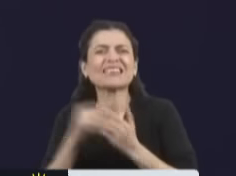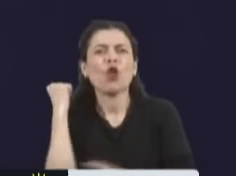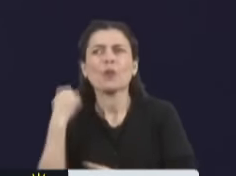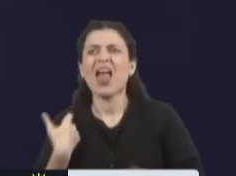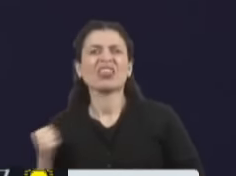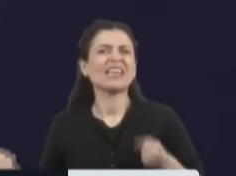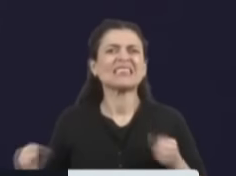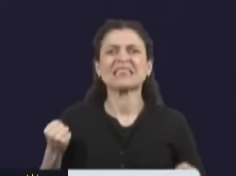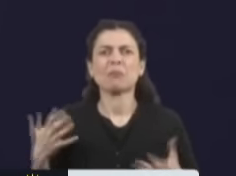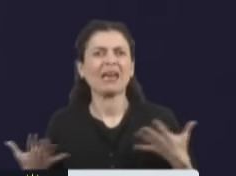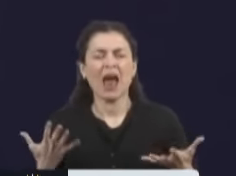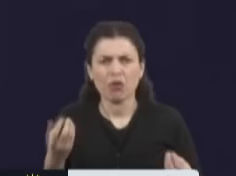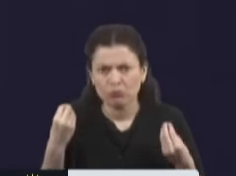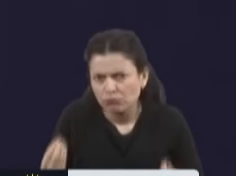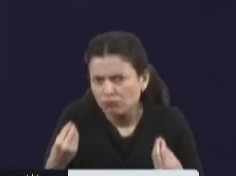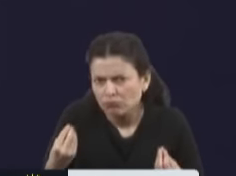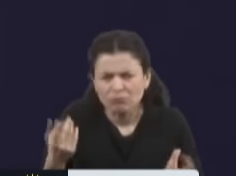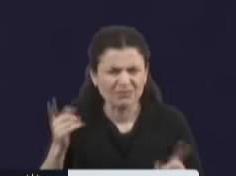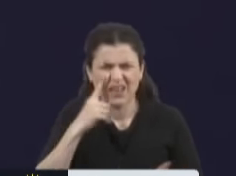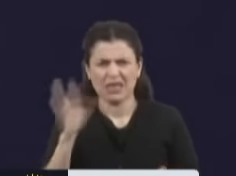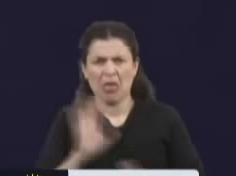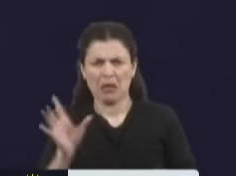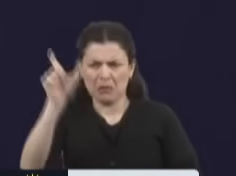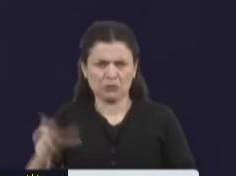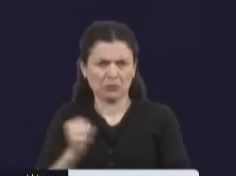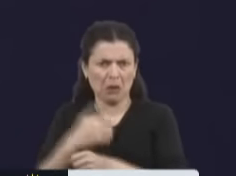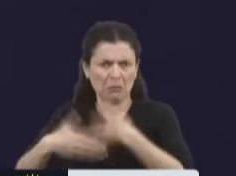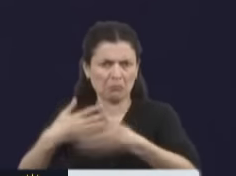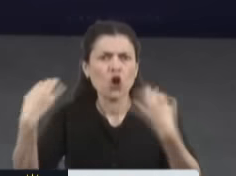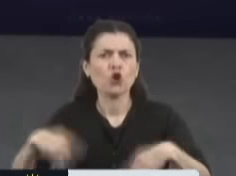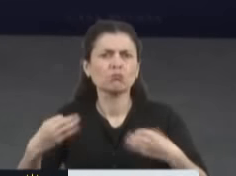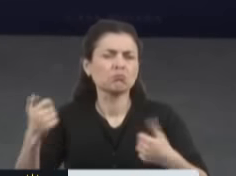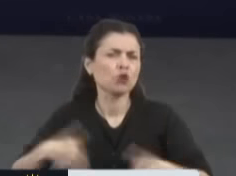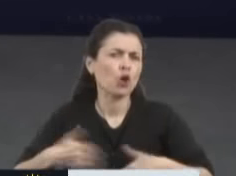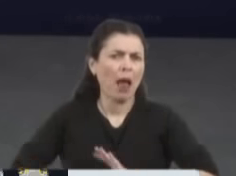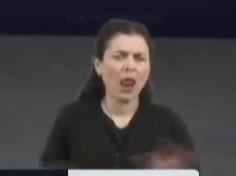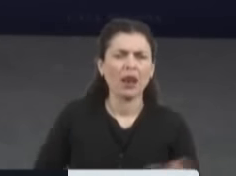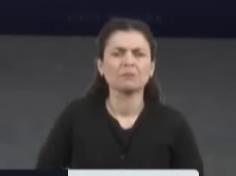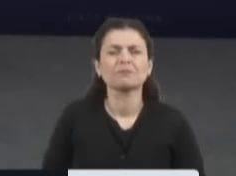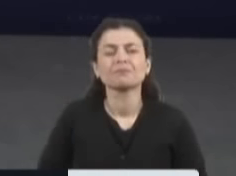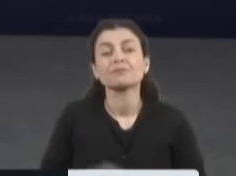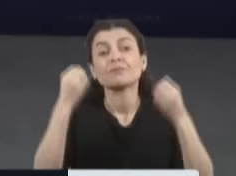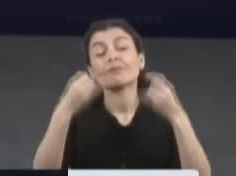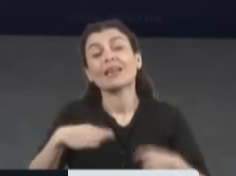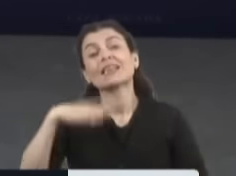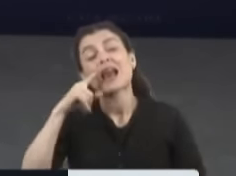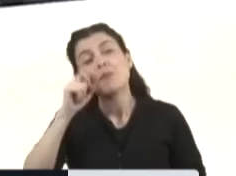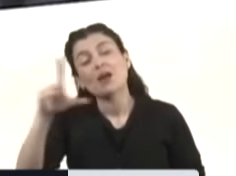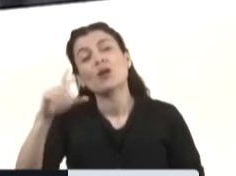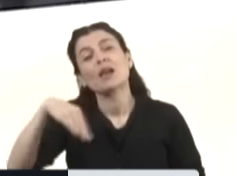manifestaste vos lejos está el ministro caputo estar desesperado qué